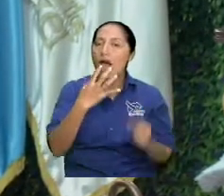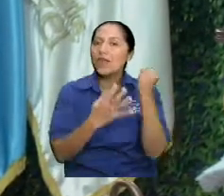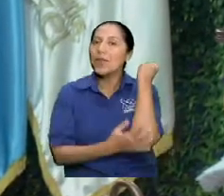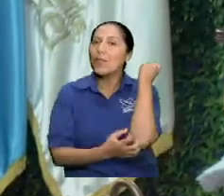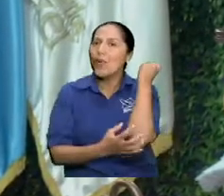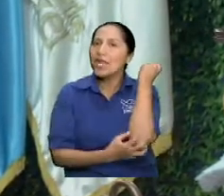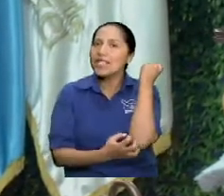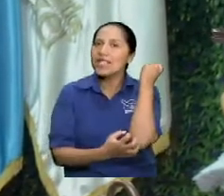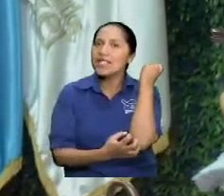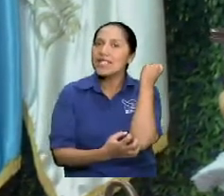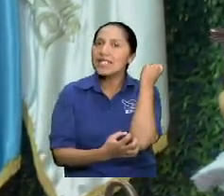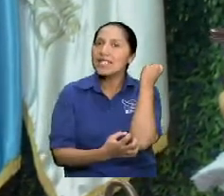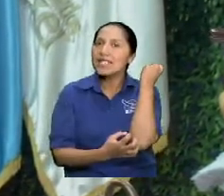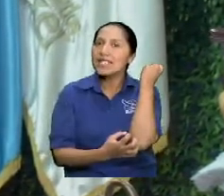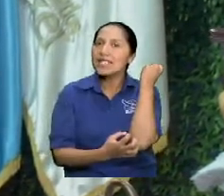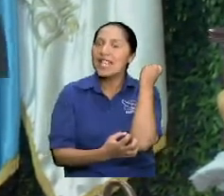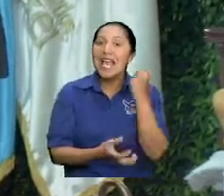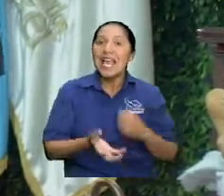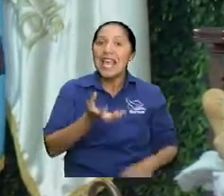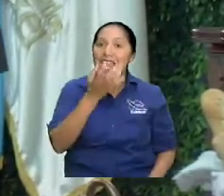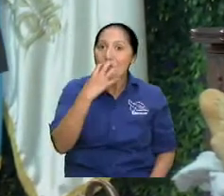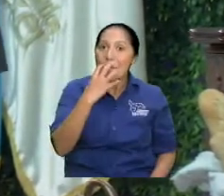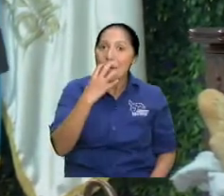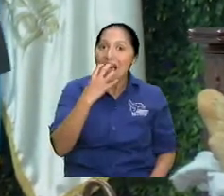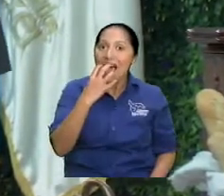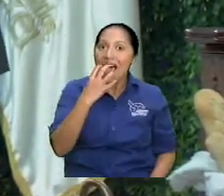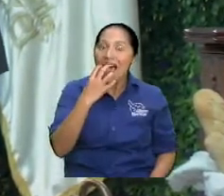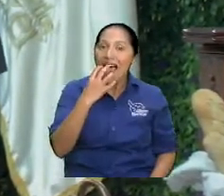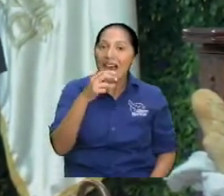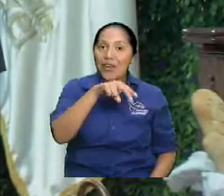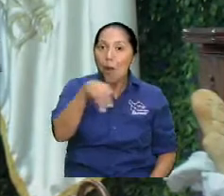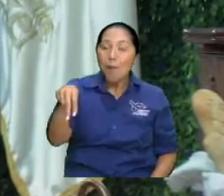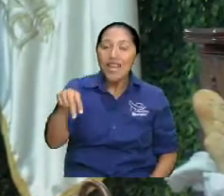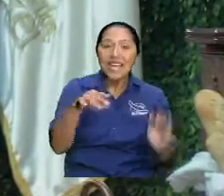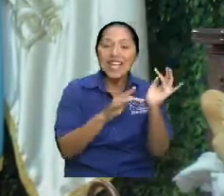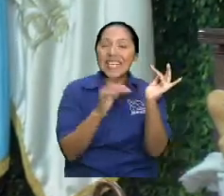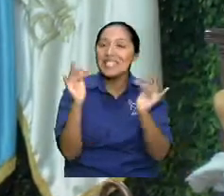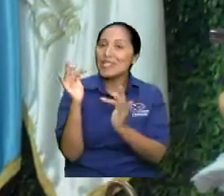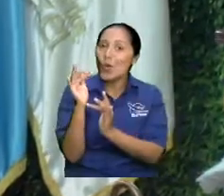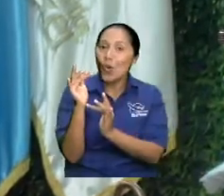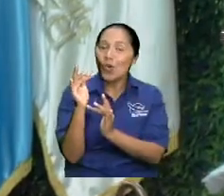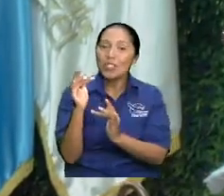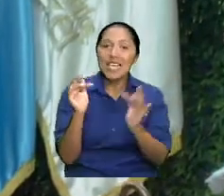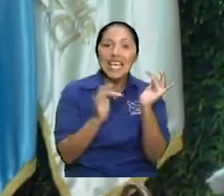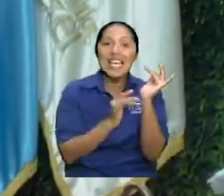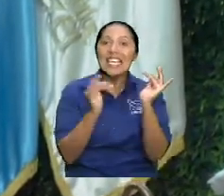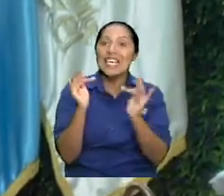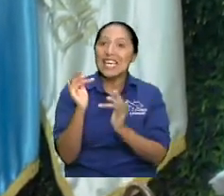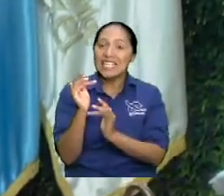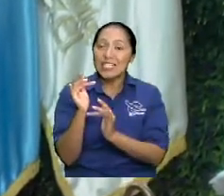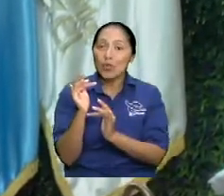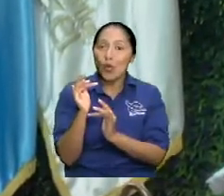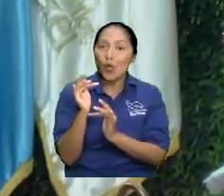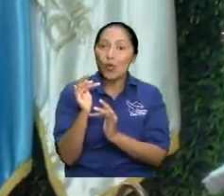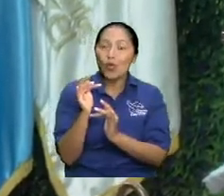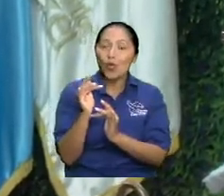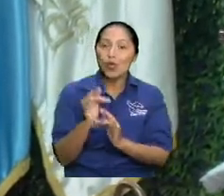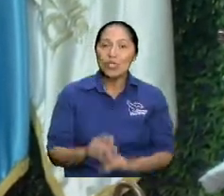Es Jesús. Porque la Biblia dice que Él se hizo pobre para que nosotros fuéramos enriquecidos en todas las